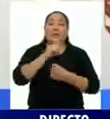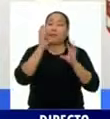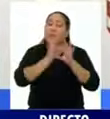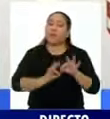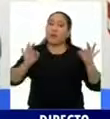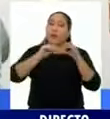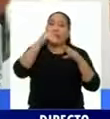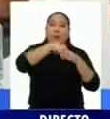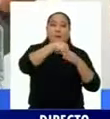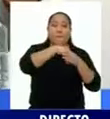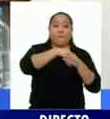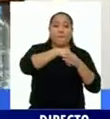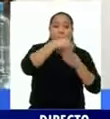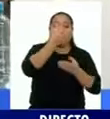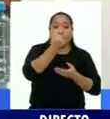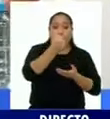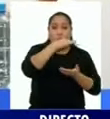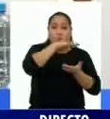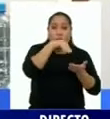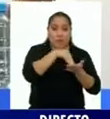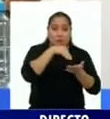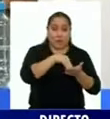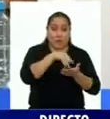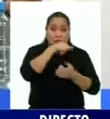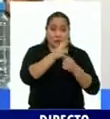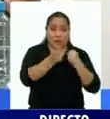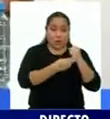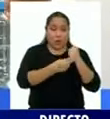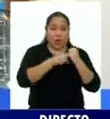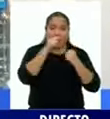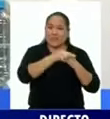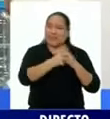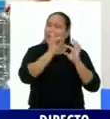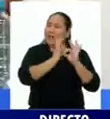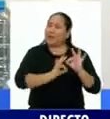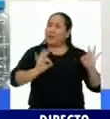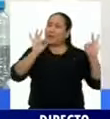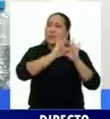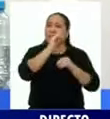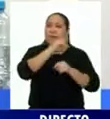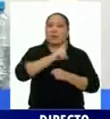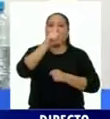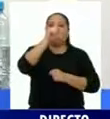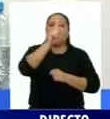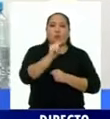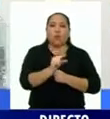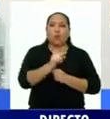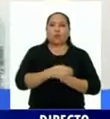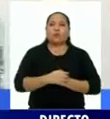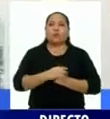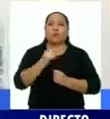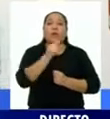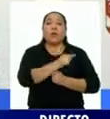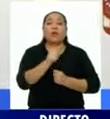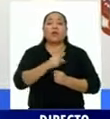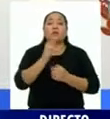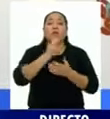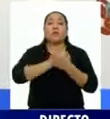El Banco Central de Reserva se encarga de que la inflación esté bajita. Ellos tienen un